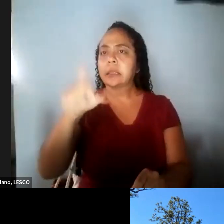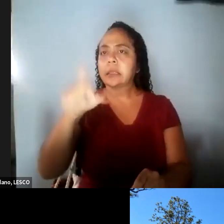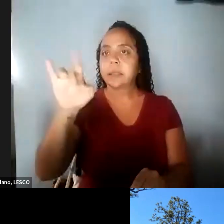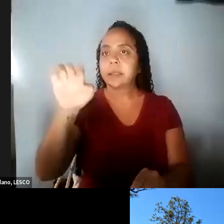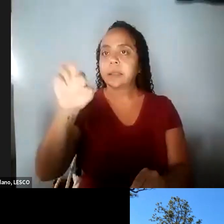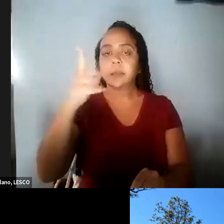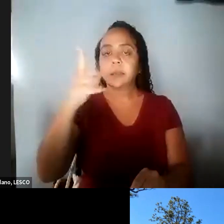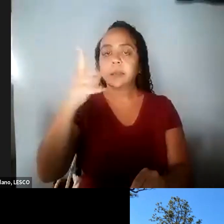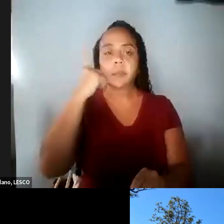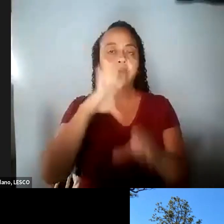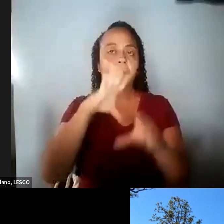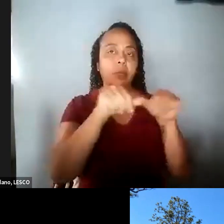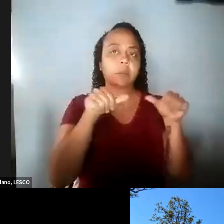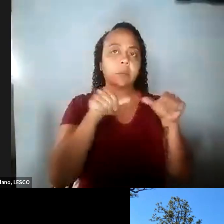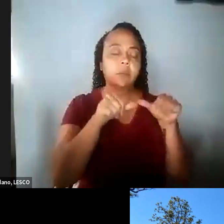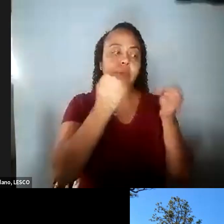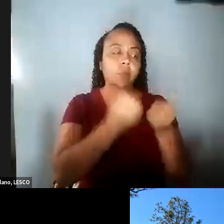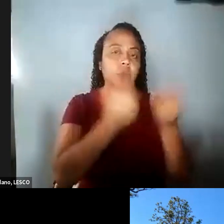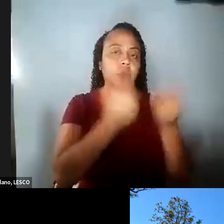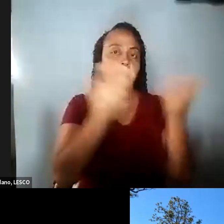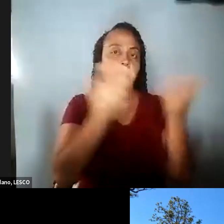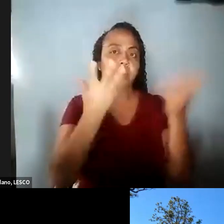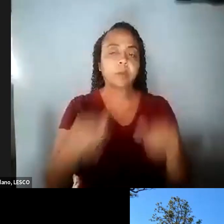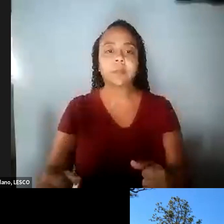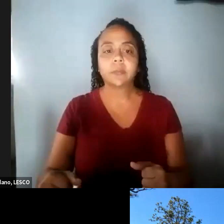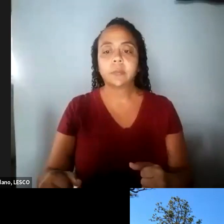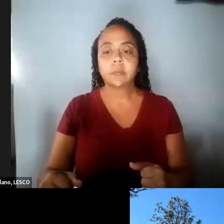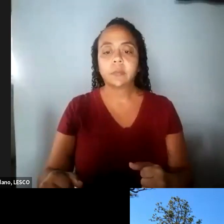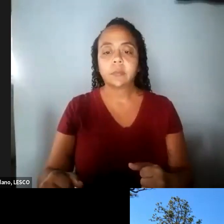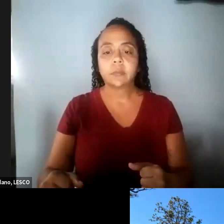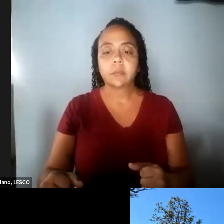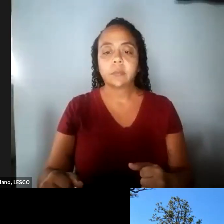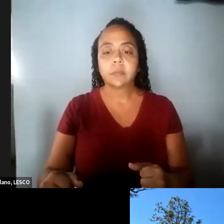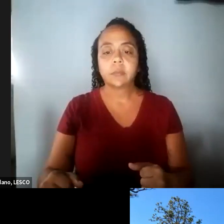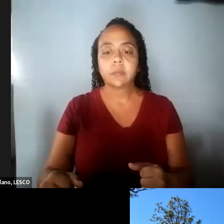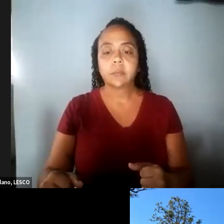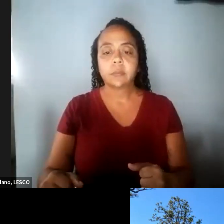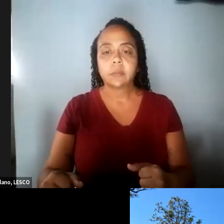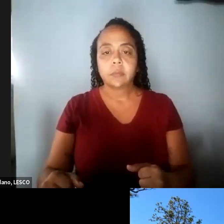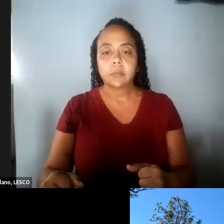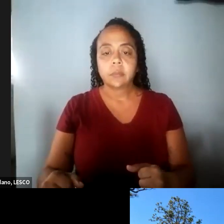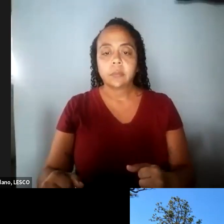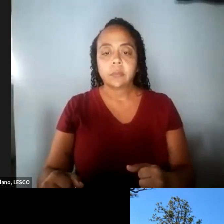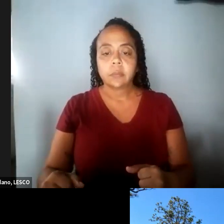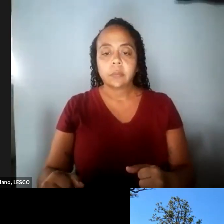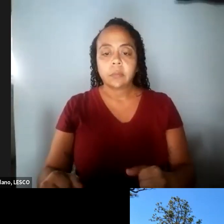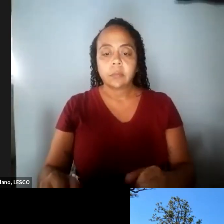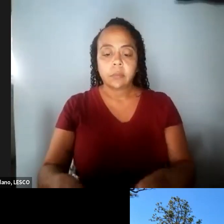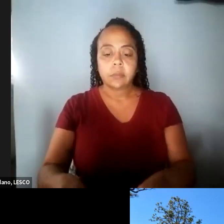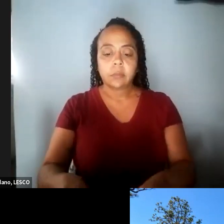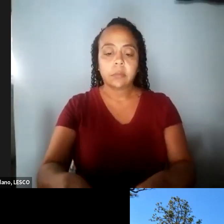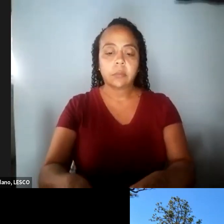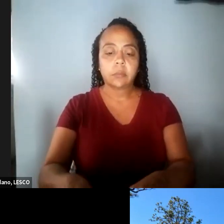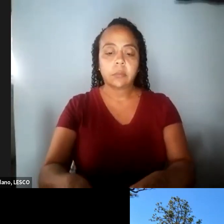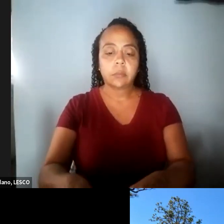parte del sector público perdón y que requerimos babies y peter en cuanto a temas del sector